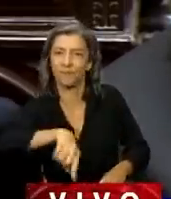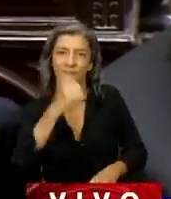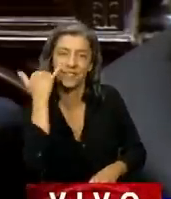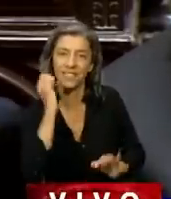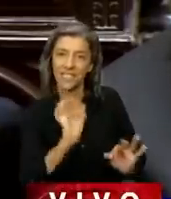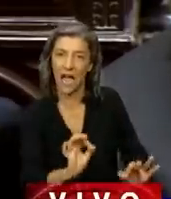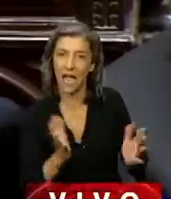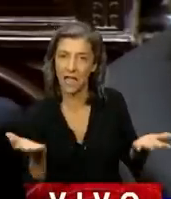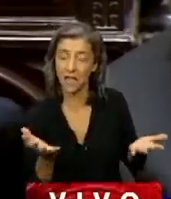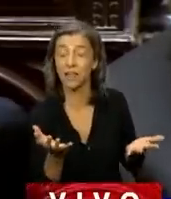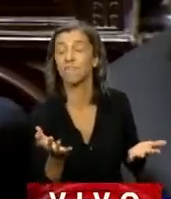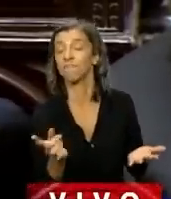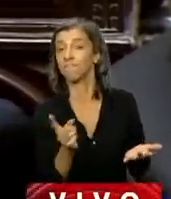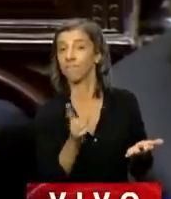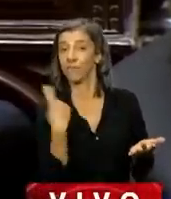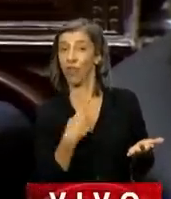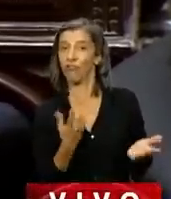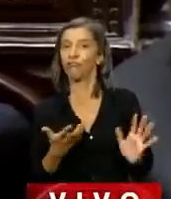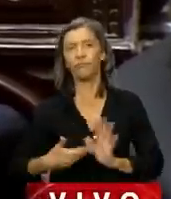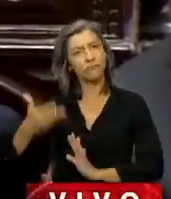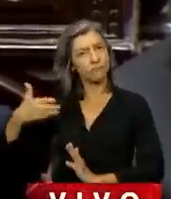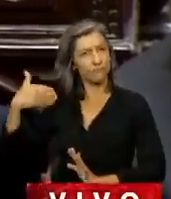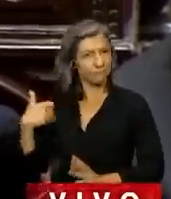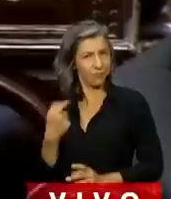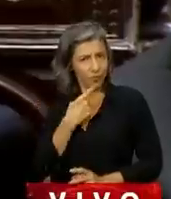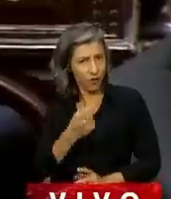Nosotros, lo dije en un de los últimos discursos,